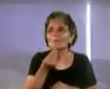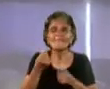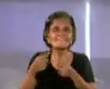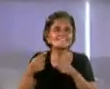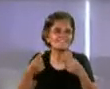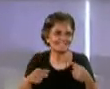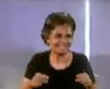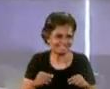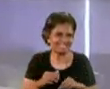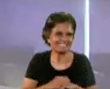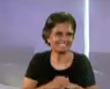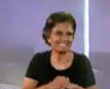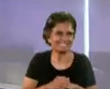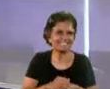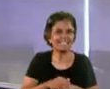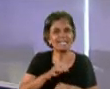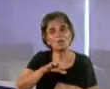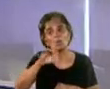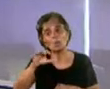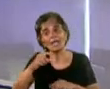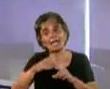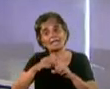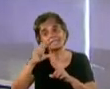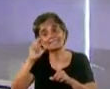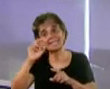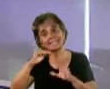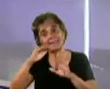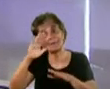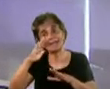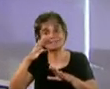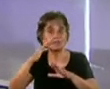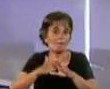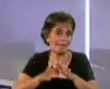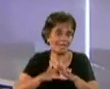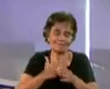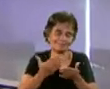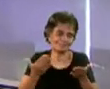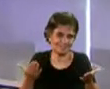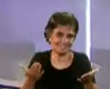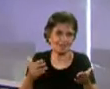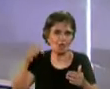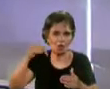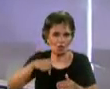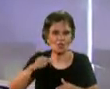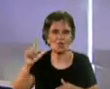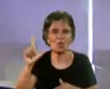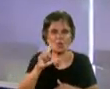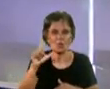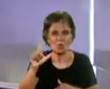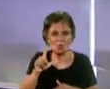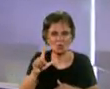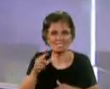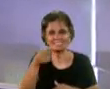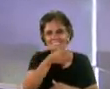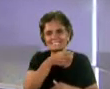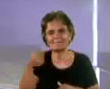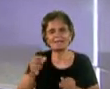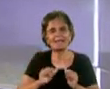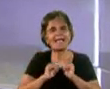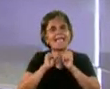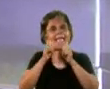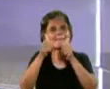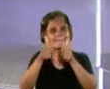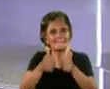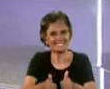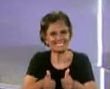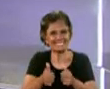los 30 y por otras localidades menos de los 30 grados también. Así que esa es la jornada del día lunes, como se arranca la semana y tenemos que